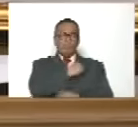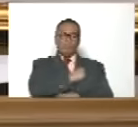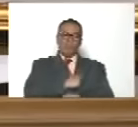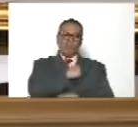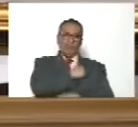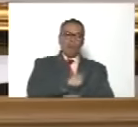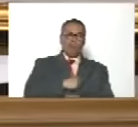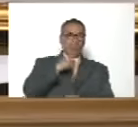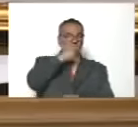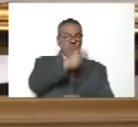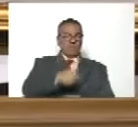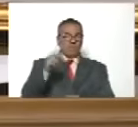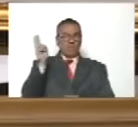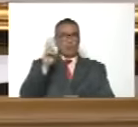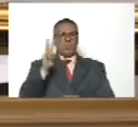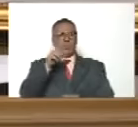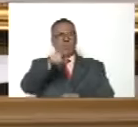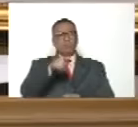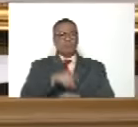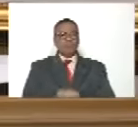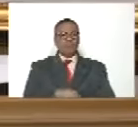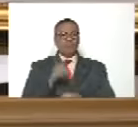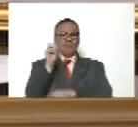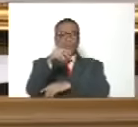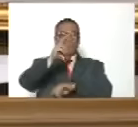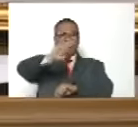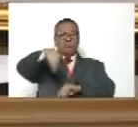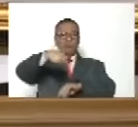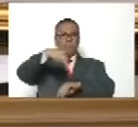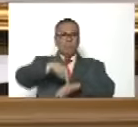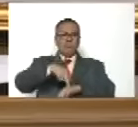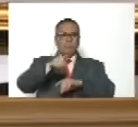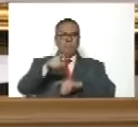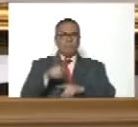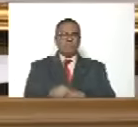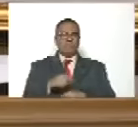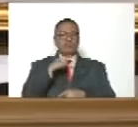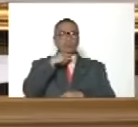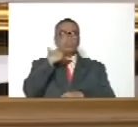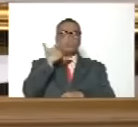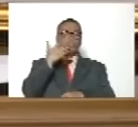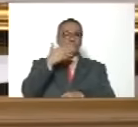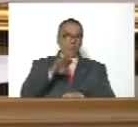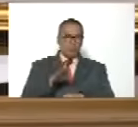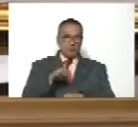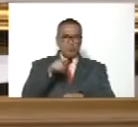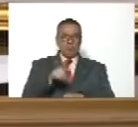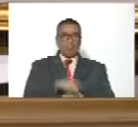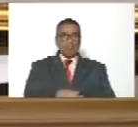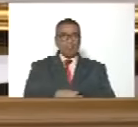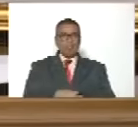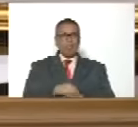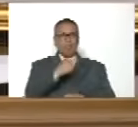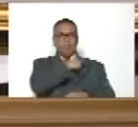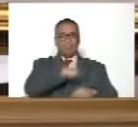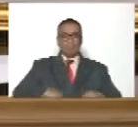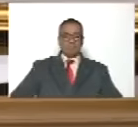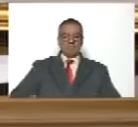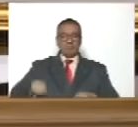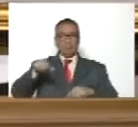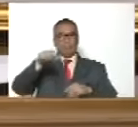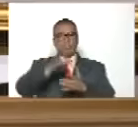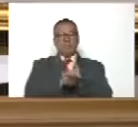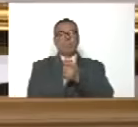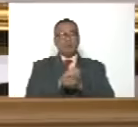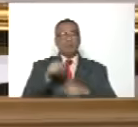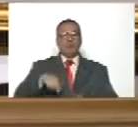condolencias del pueblo de Venezuela y de la Asamblea Nacional por el fallecimiento del presidente y amigo